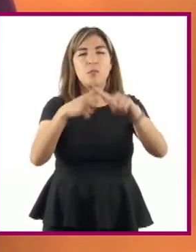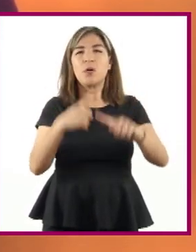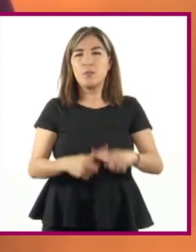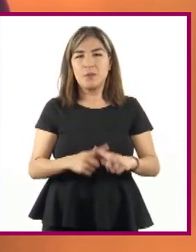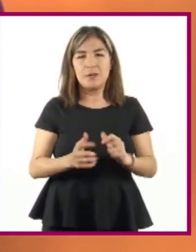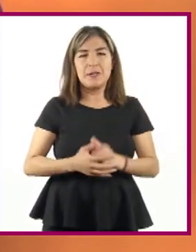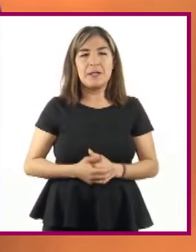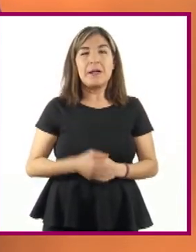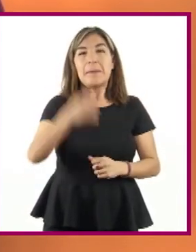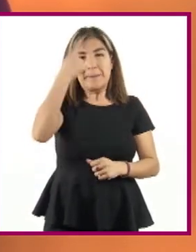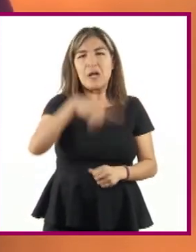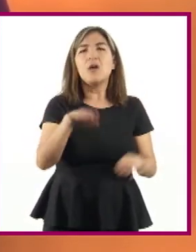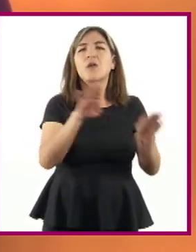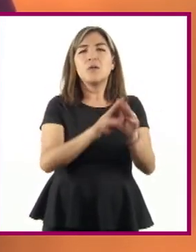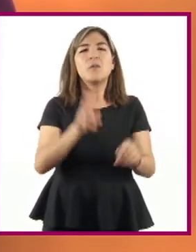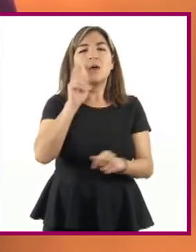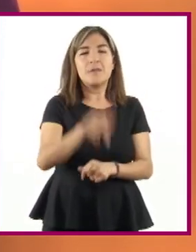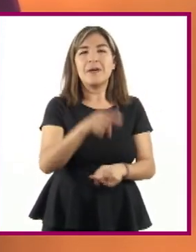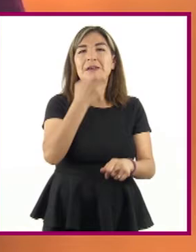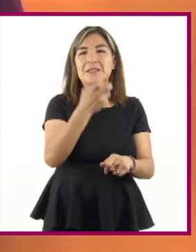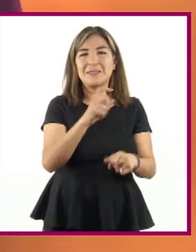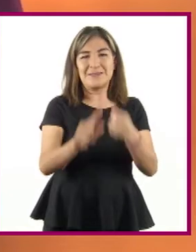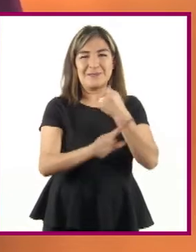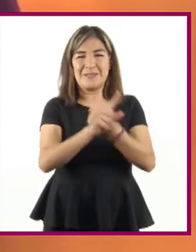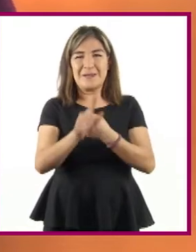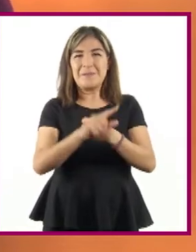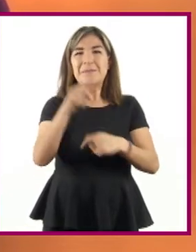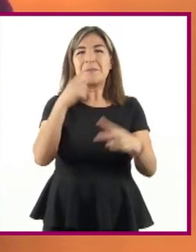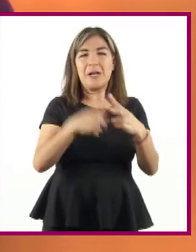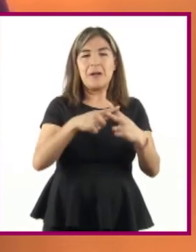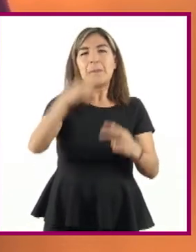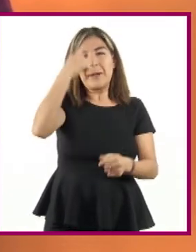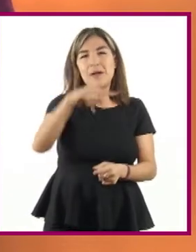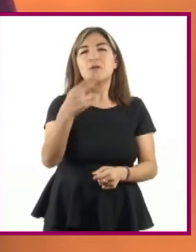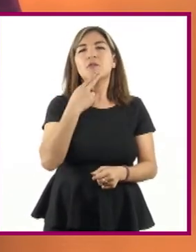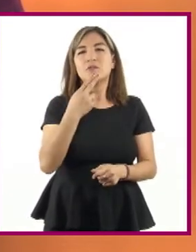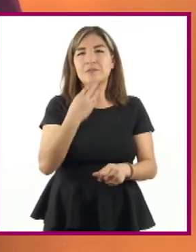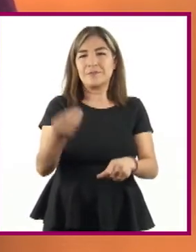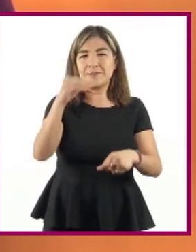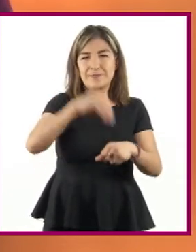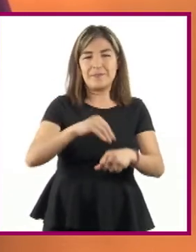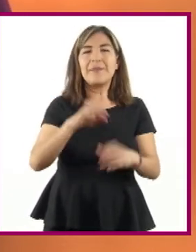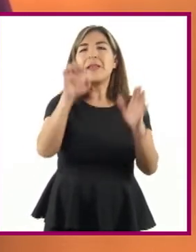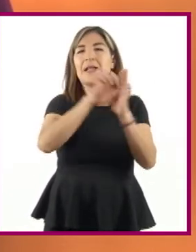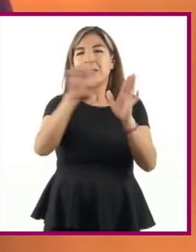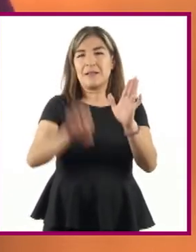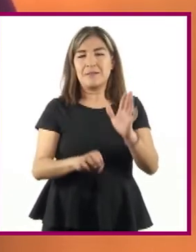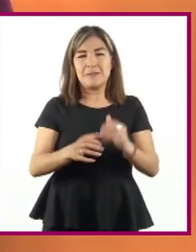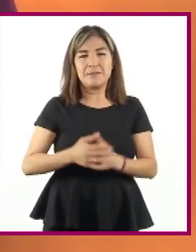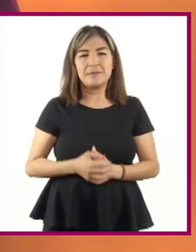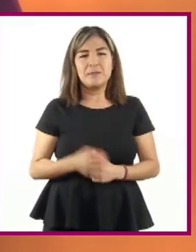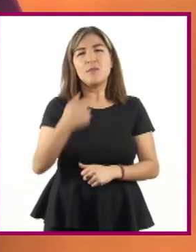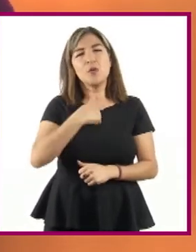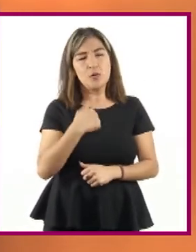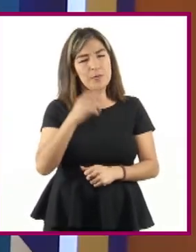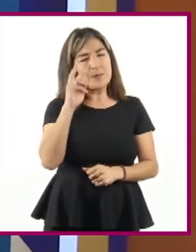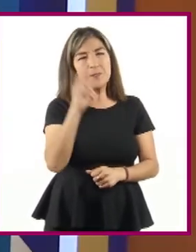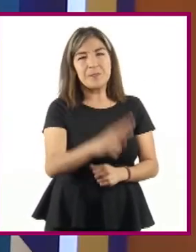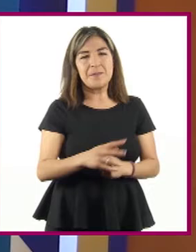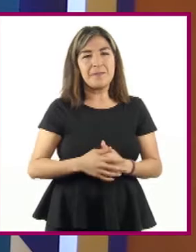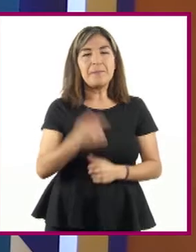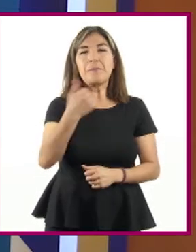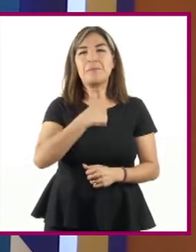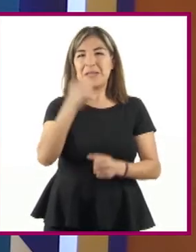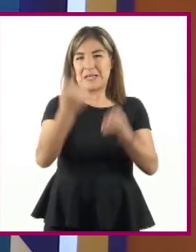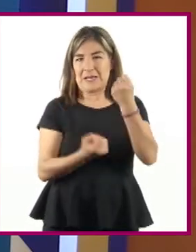fracciones para determinar ciertas situaciones que requieren su uso o aplicación. Por ejemplo, he observado que mi